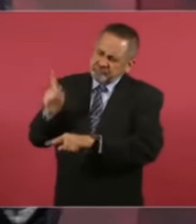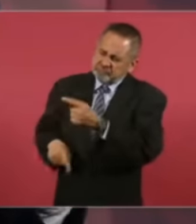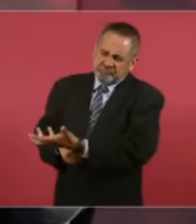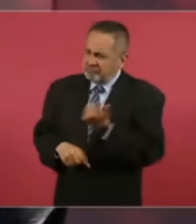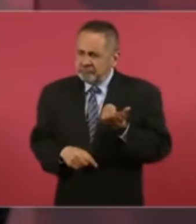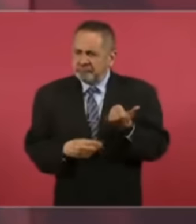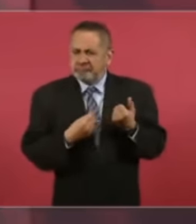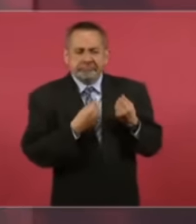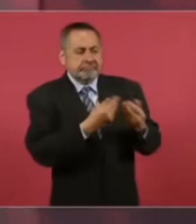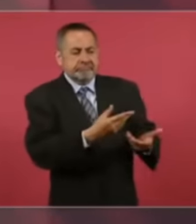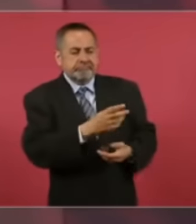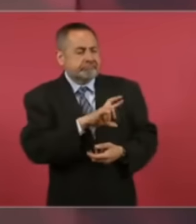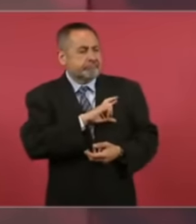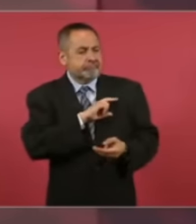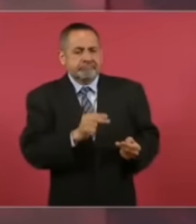Pero no solo eso,